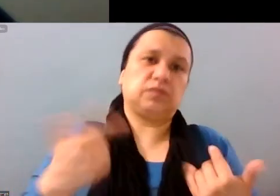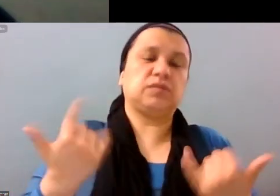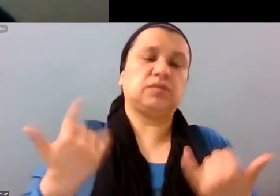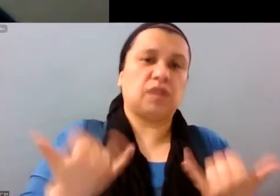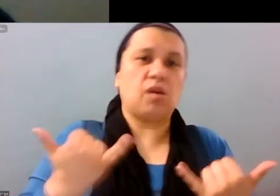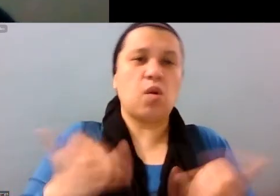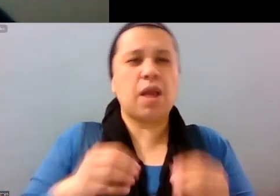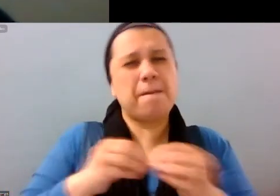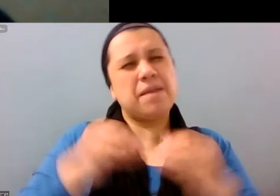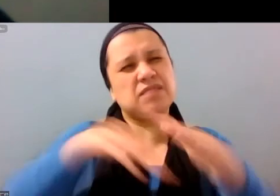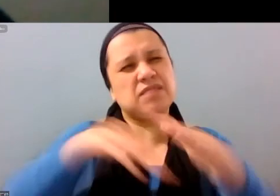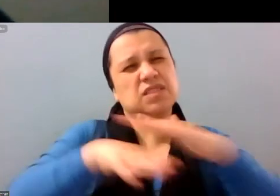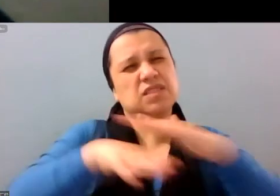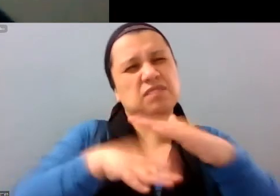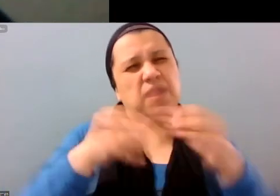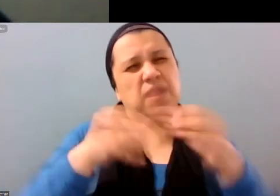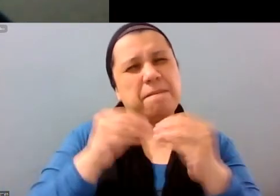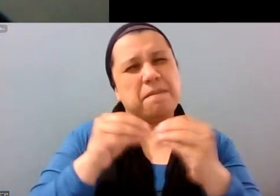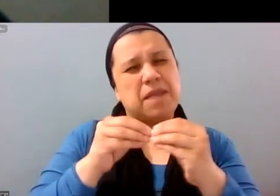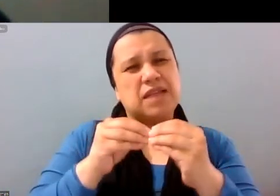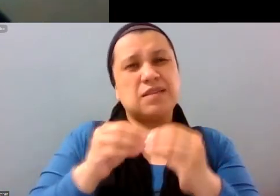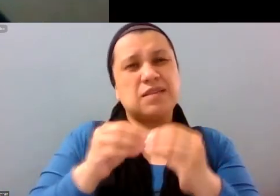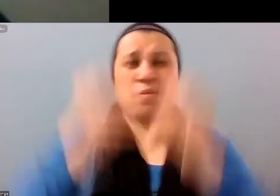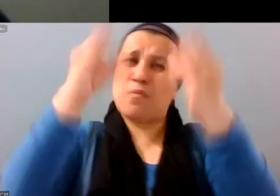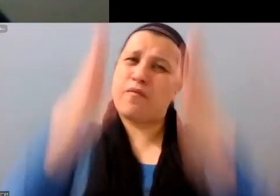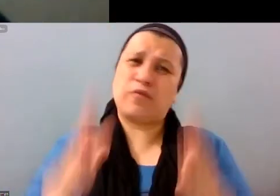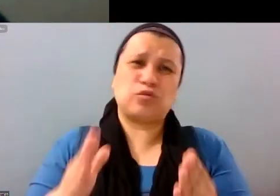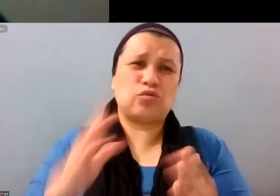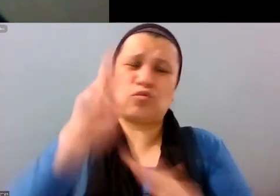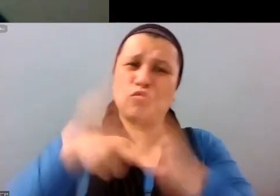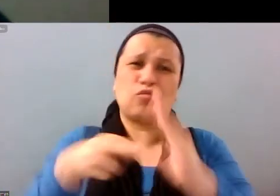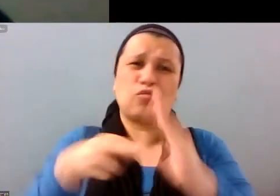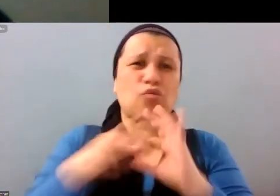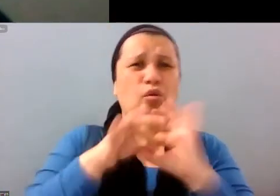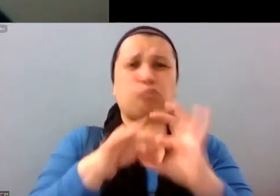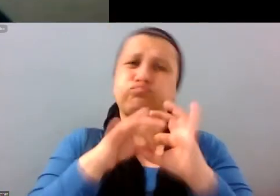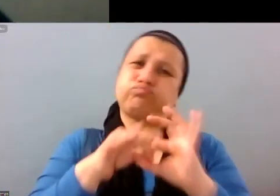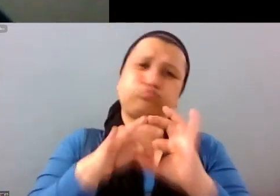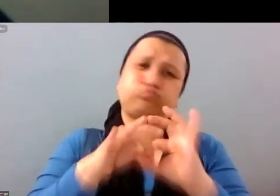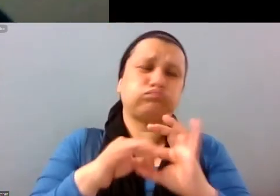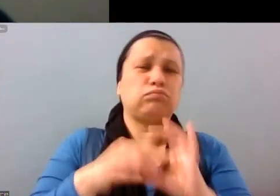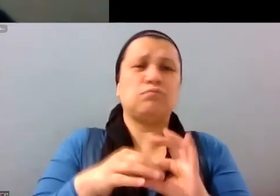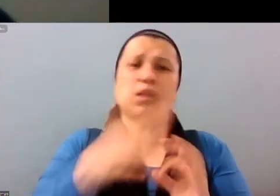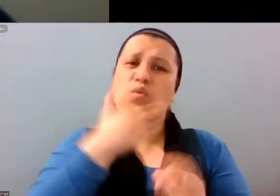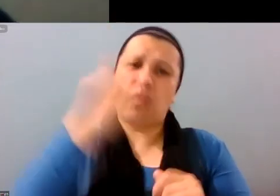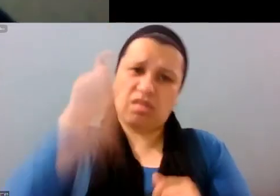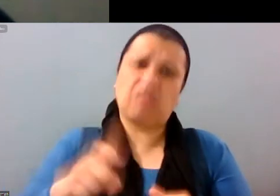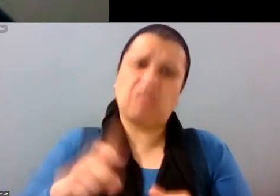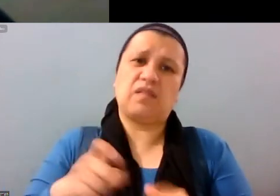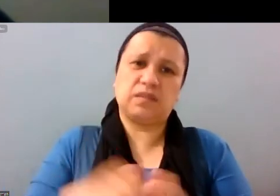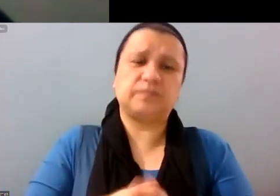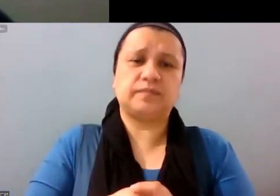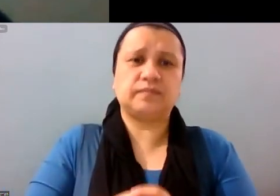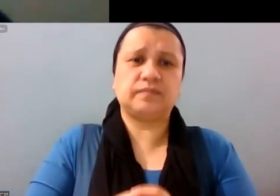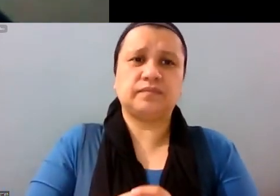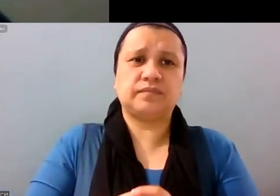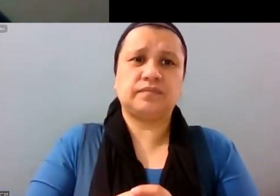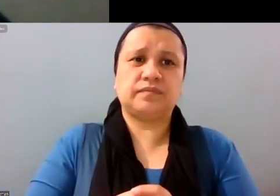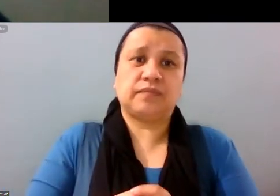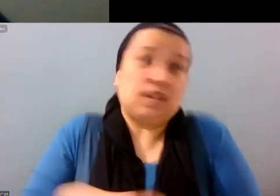de acercamiento más del docente es una recomendación que yo como madre haría porque tal vez no todas tienen la experiencia